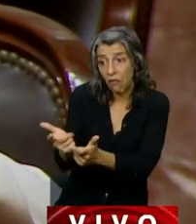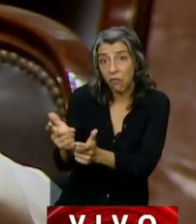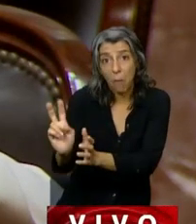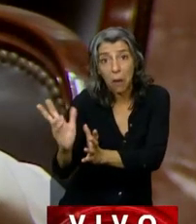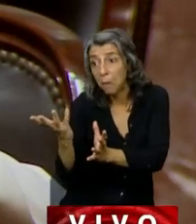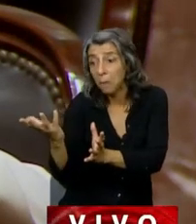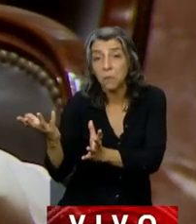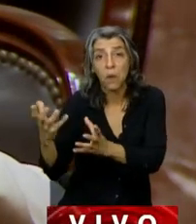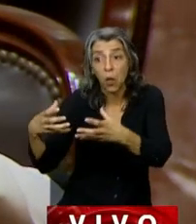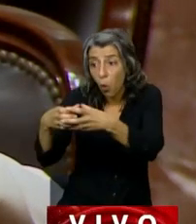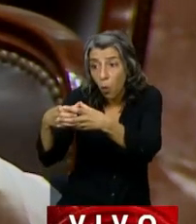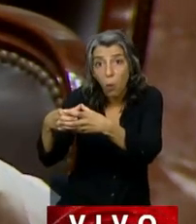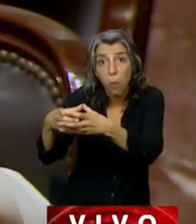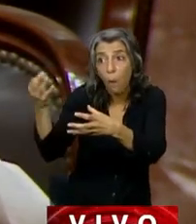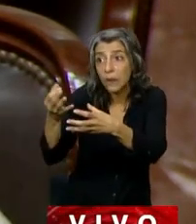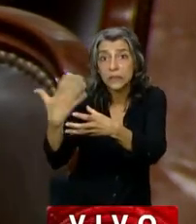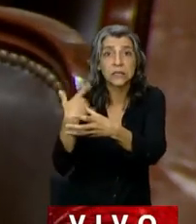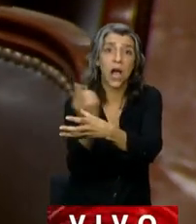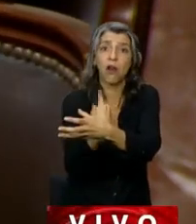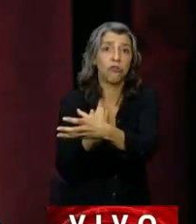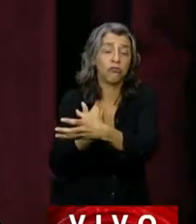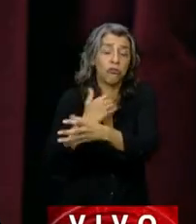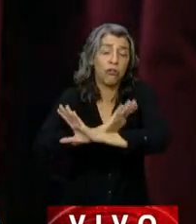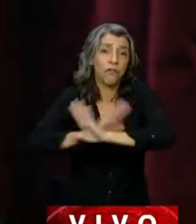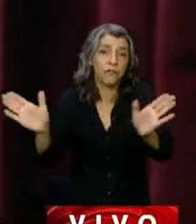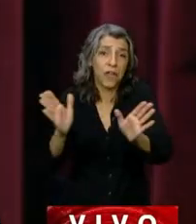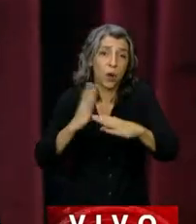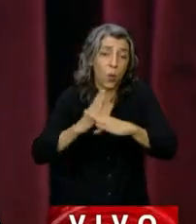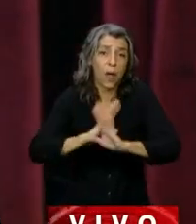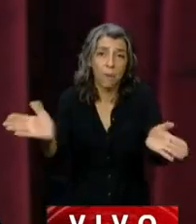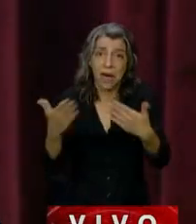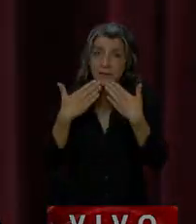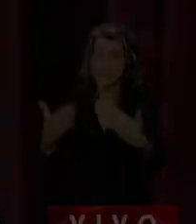tengamos privilegios. Gracias. Gracias, señora diputada.